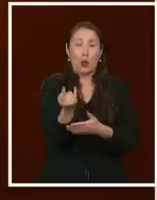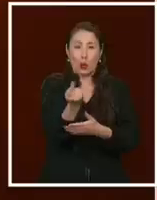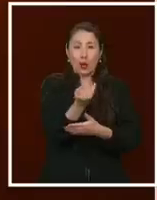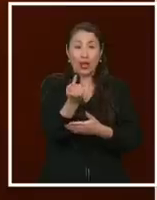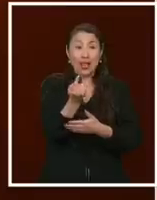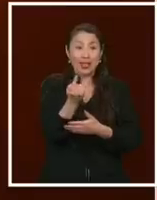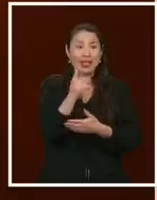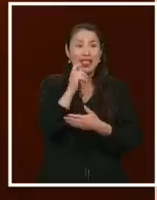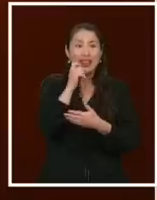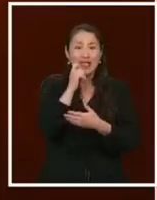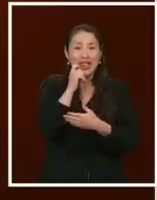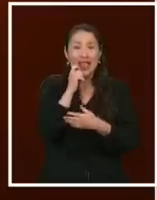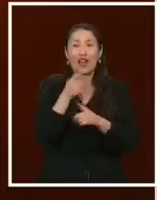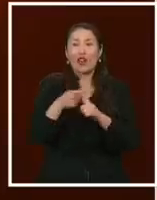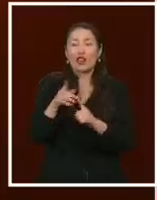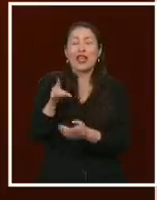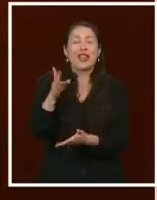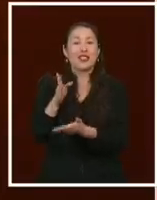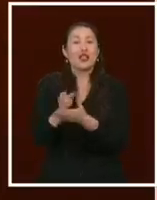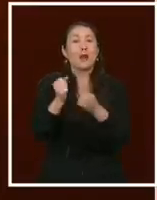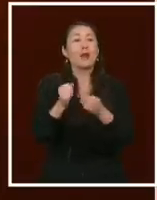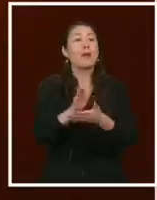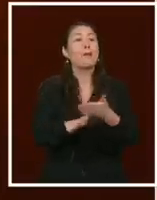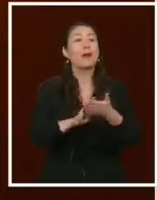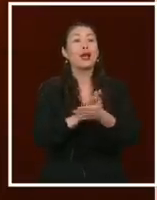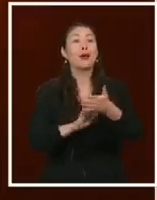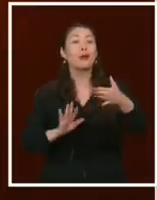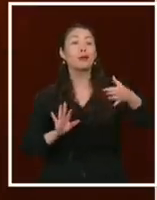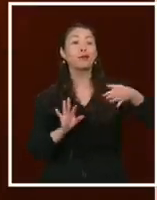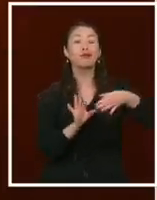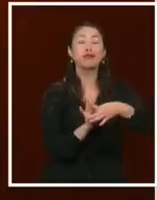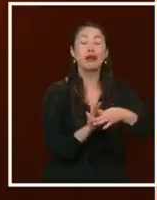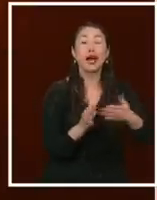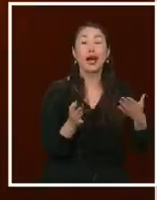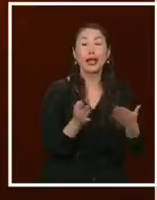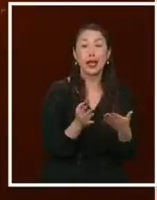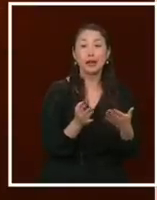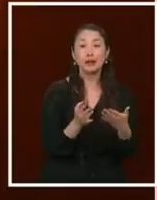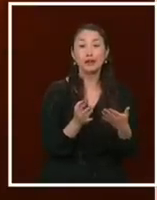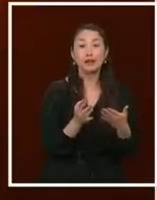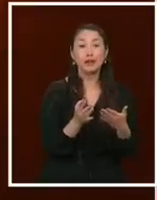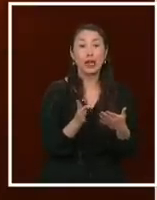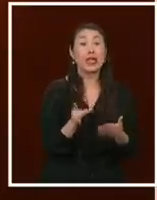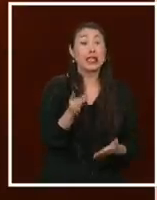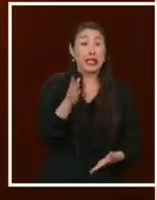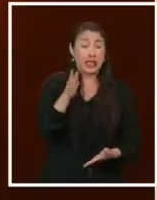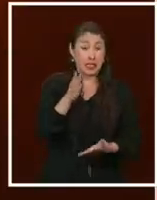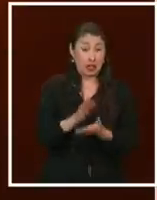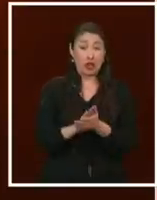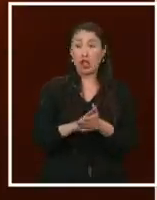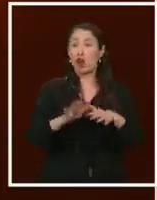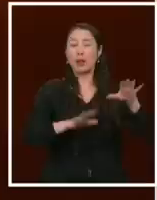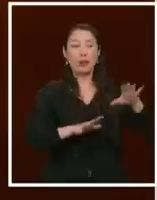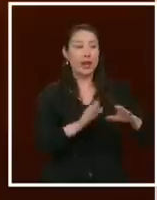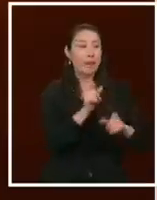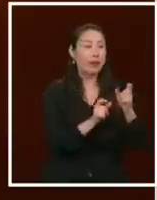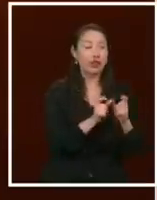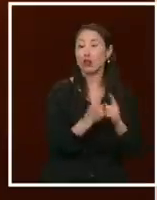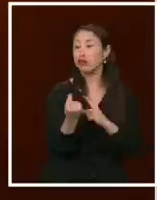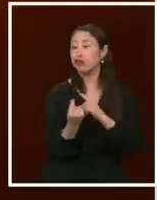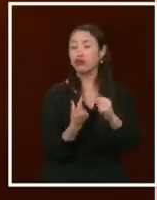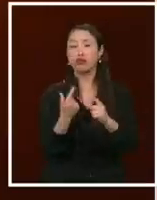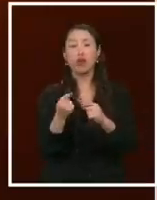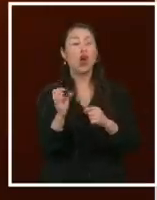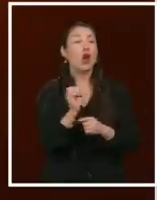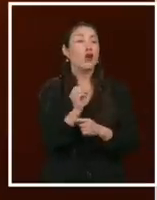puede tomar otro tipo de medidas, por ejemplo, vinculadas a tomar decisiones en materia de movilidad de las personas, a